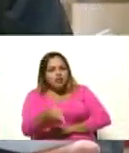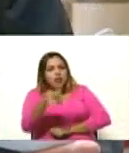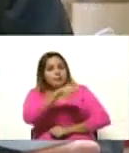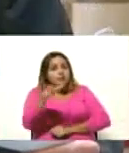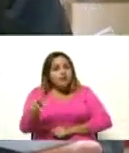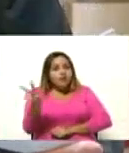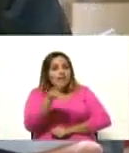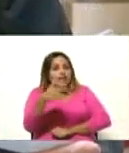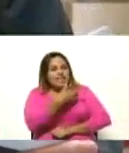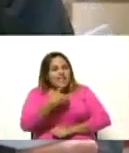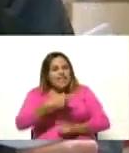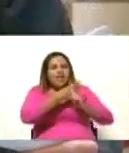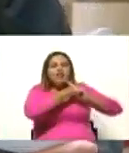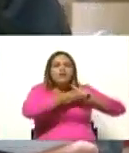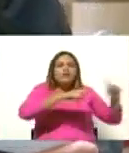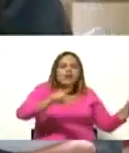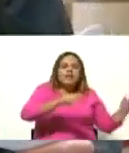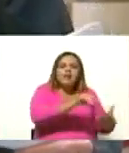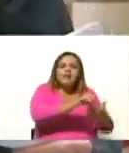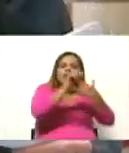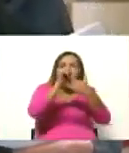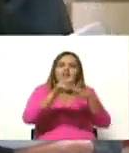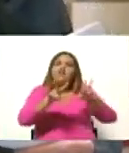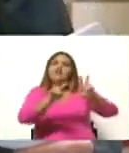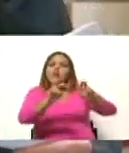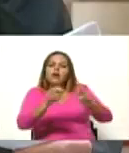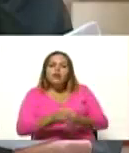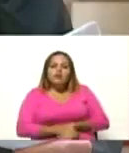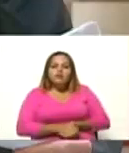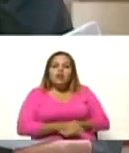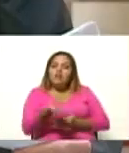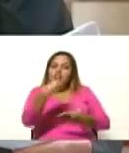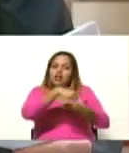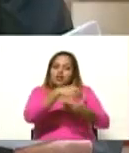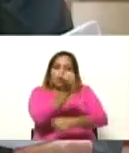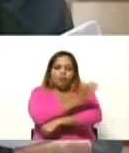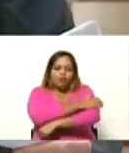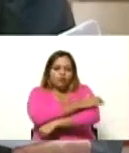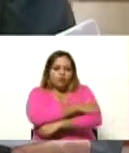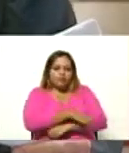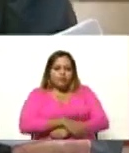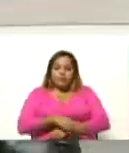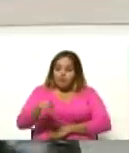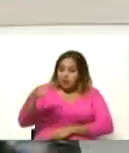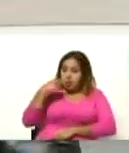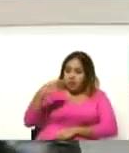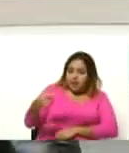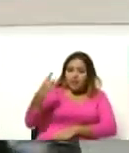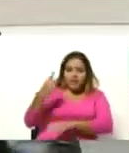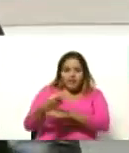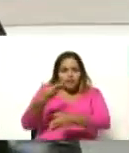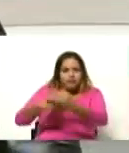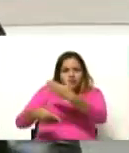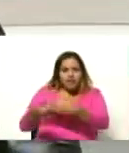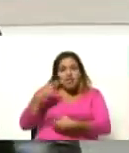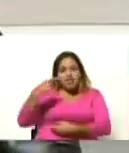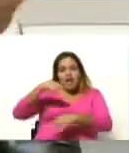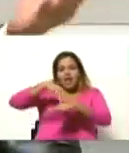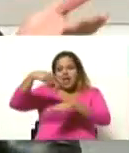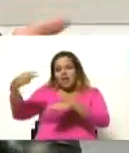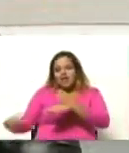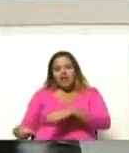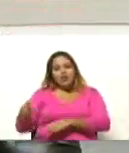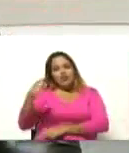un liderazgo distinto, alternativo, en las filas de la oposición. Eso es lo que debíamos ser diplomático, porque yo dije que se lanzaran de un puente y